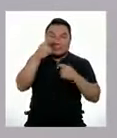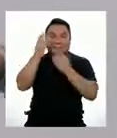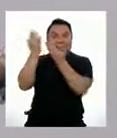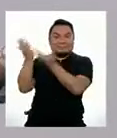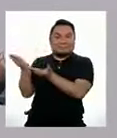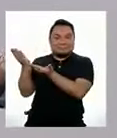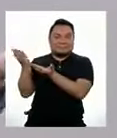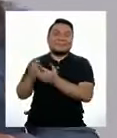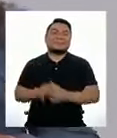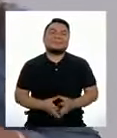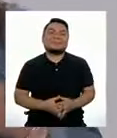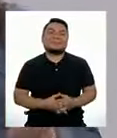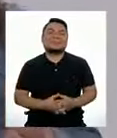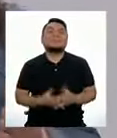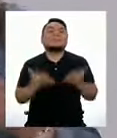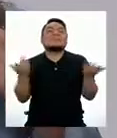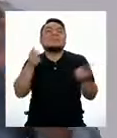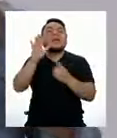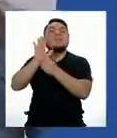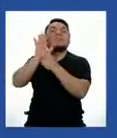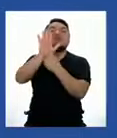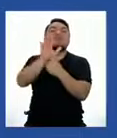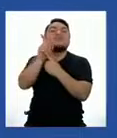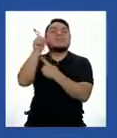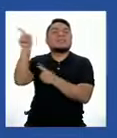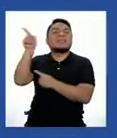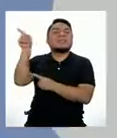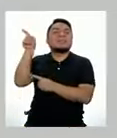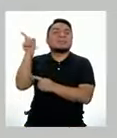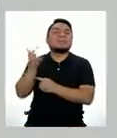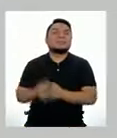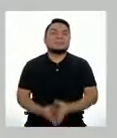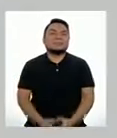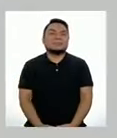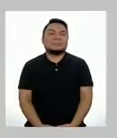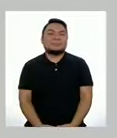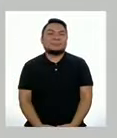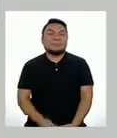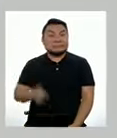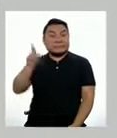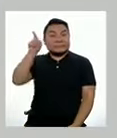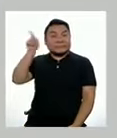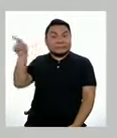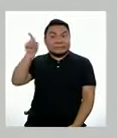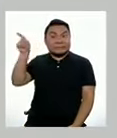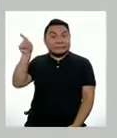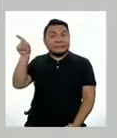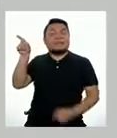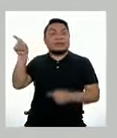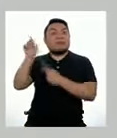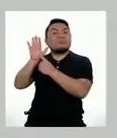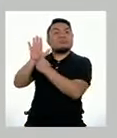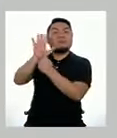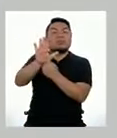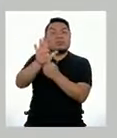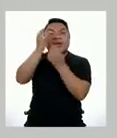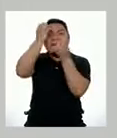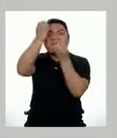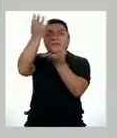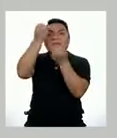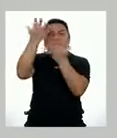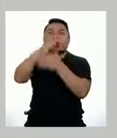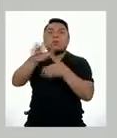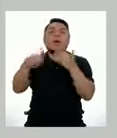gráfico. Manos a la obra. ¿Qué nos muestra este gráfico? Este Este gráfico nos muestra datos estadísticos de